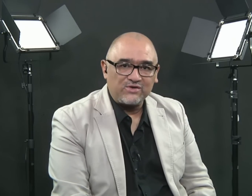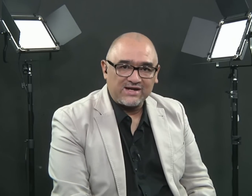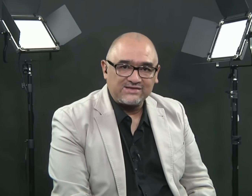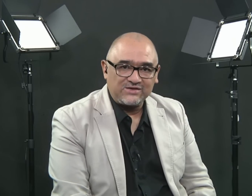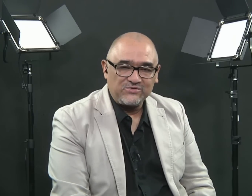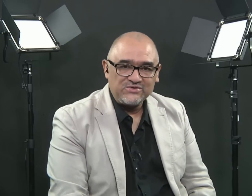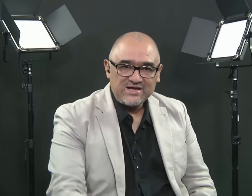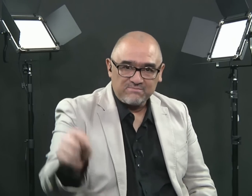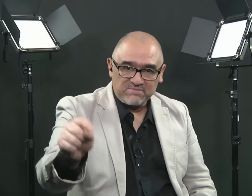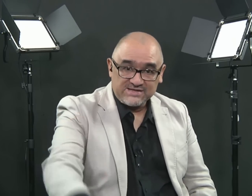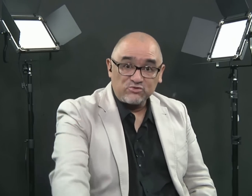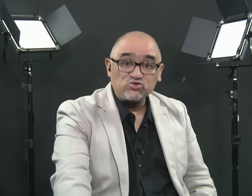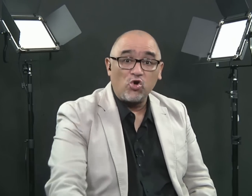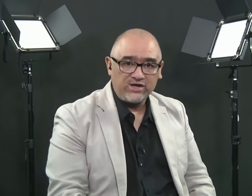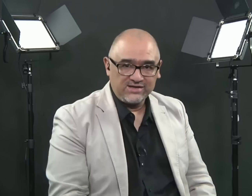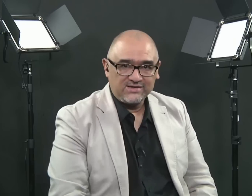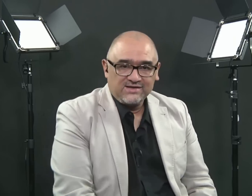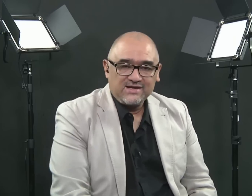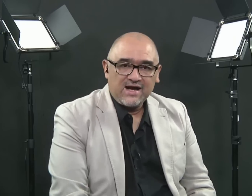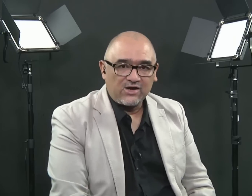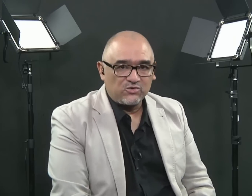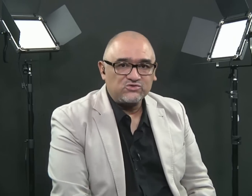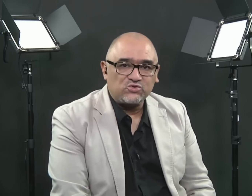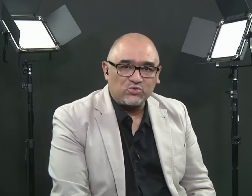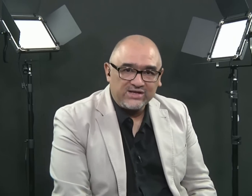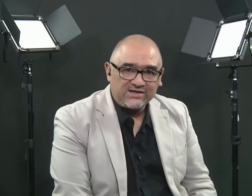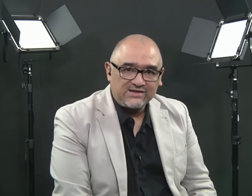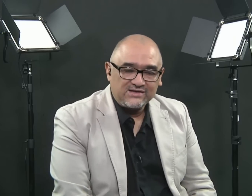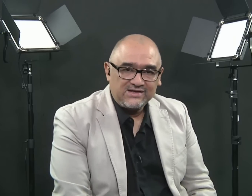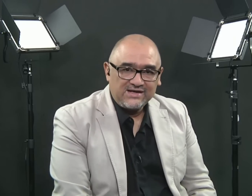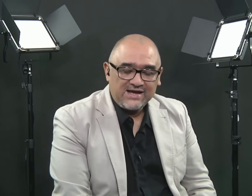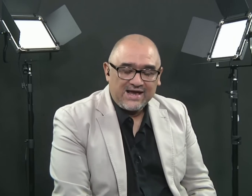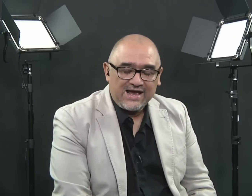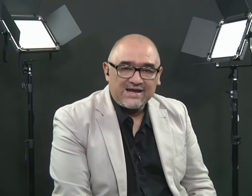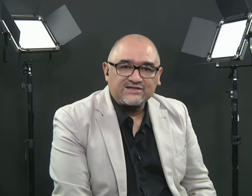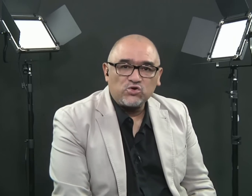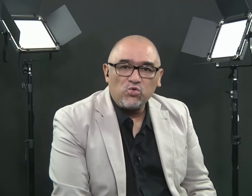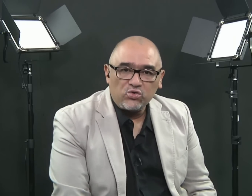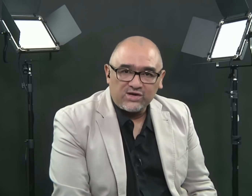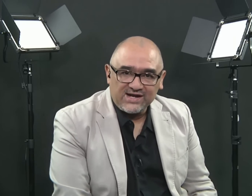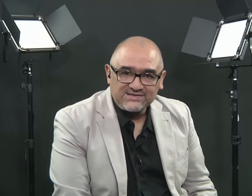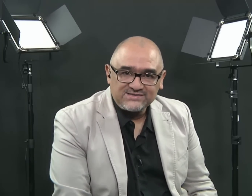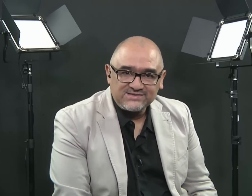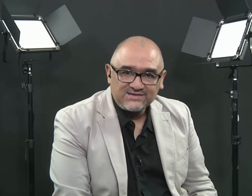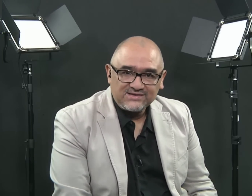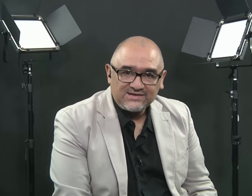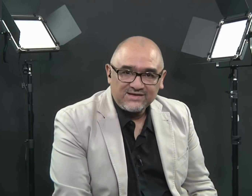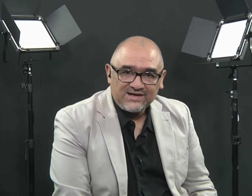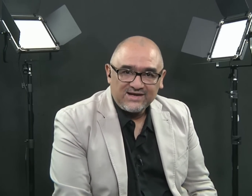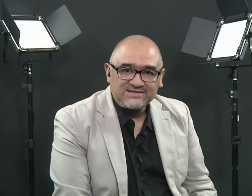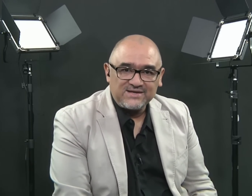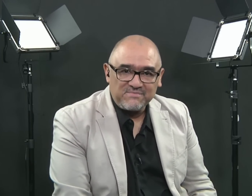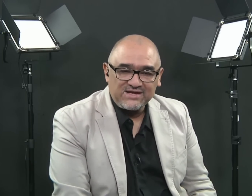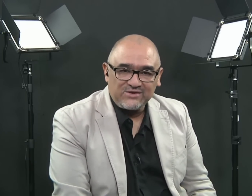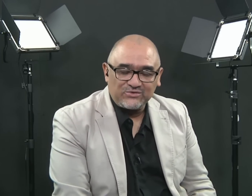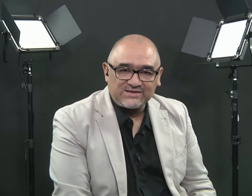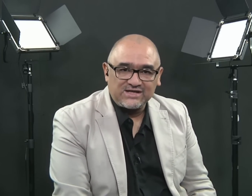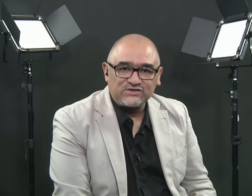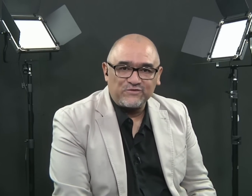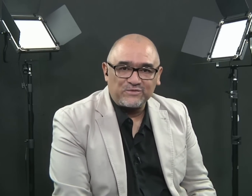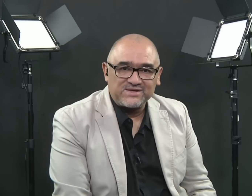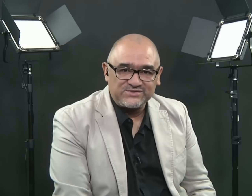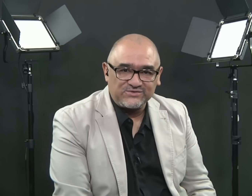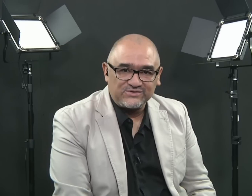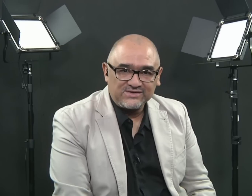y democrático. Empecemos hoy a construir en las urnas ese México